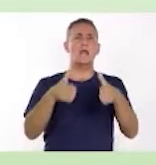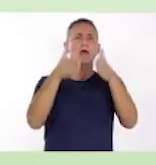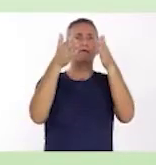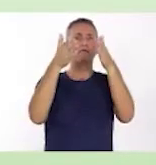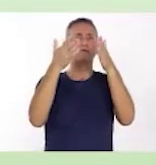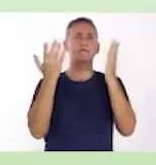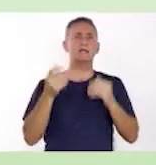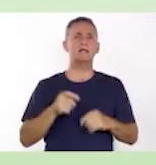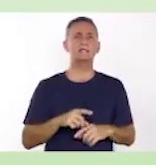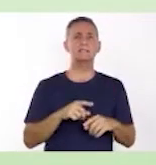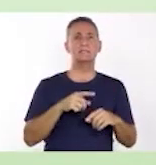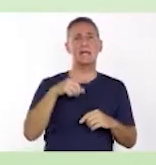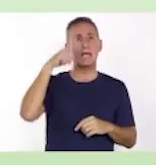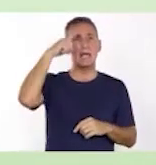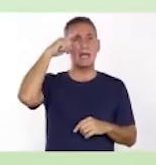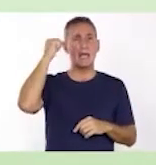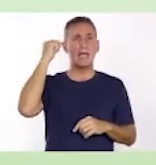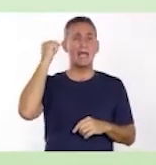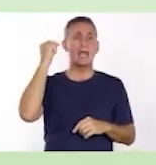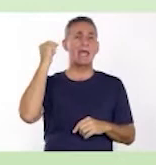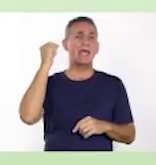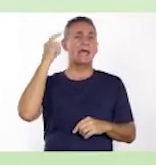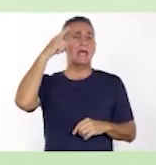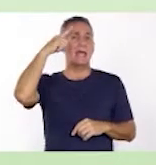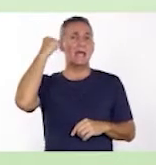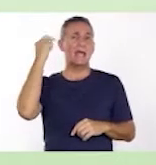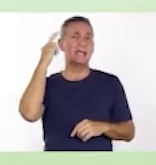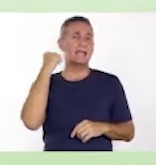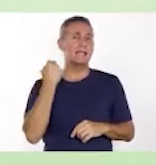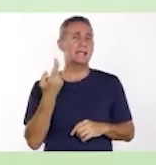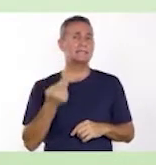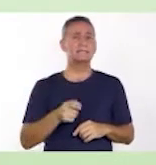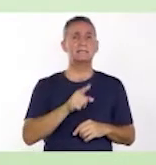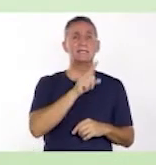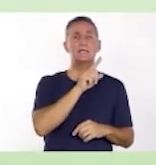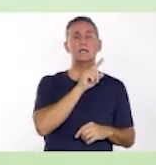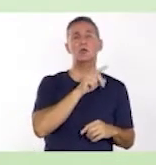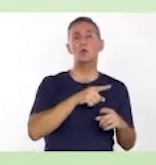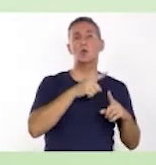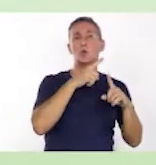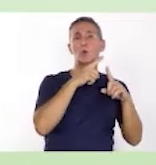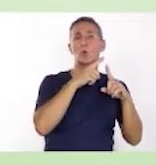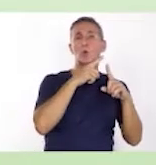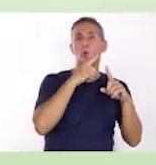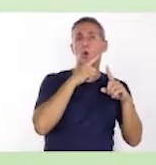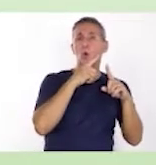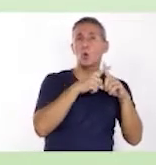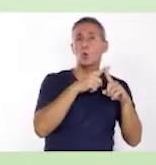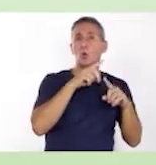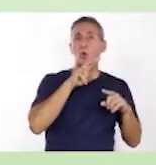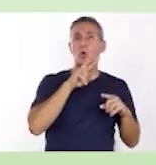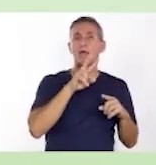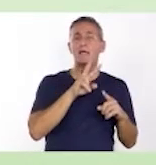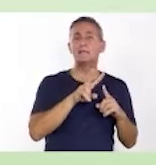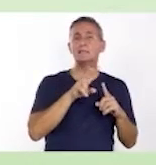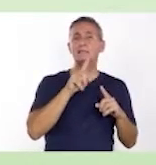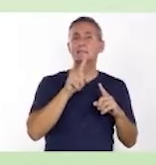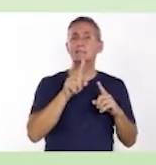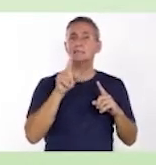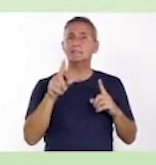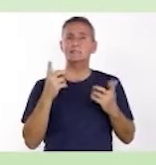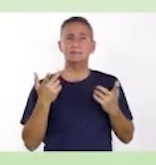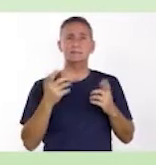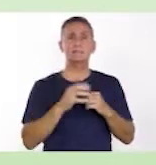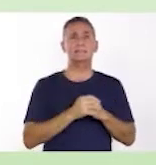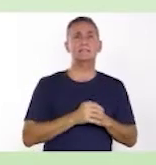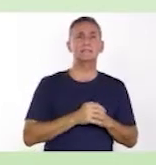XVII, en el régimen absolutista de Luis XIV. Este estilo aspiraba a conseguir un ideal de